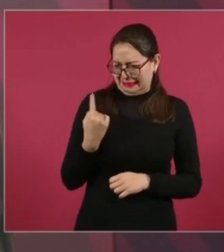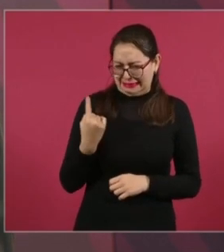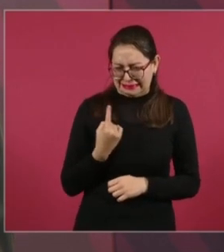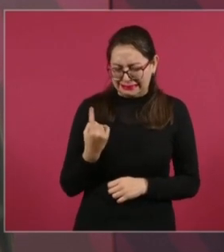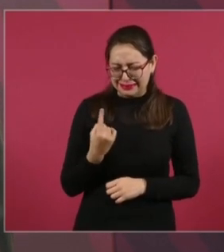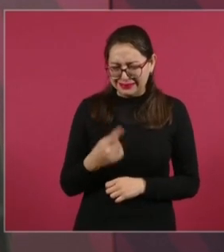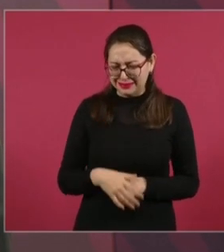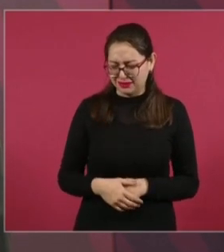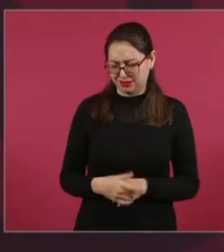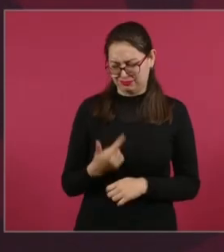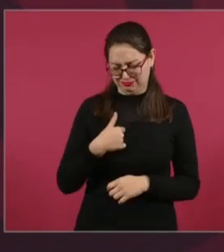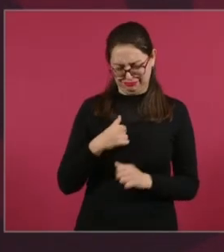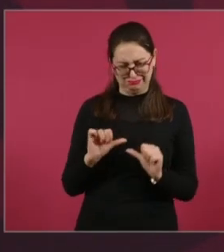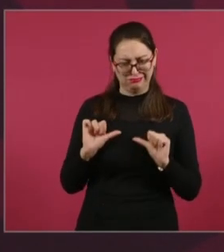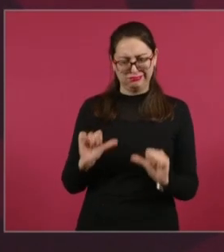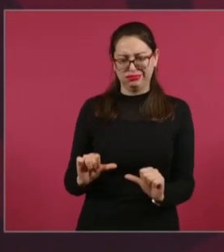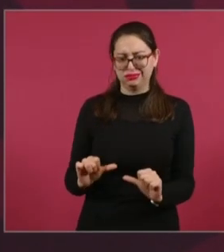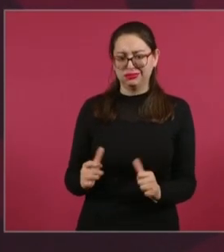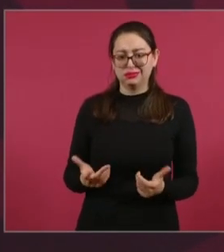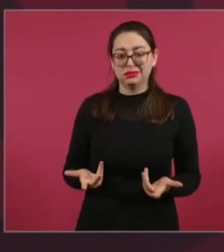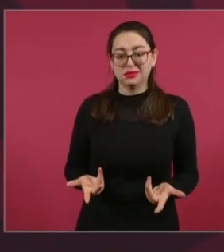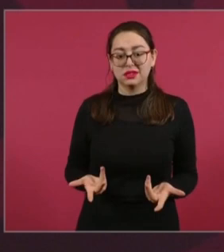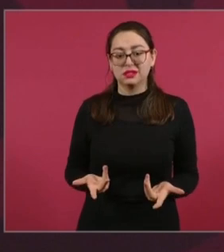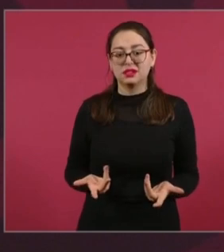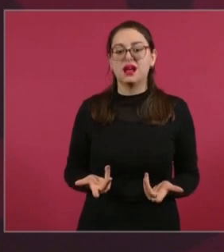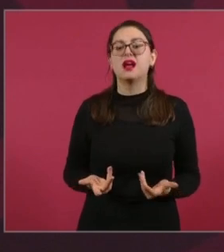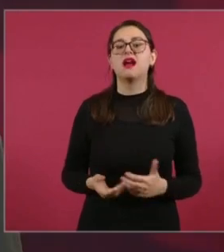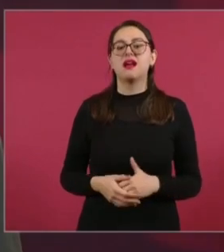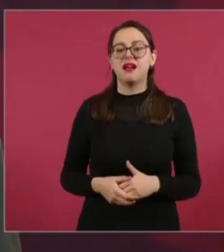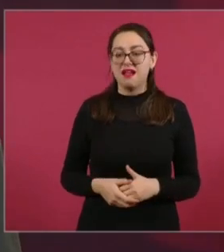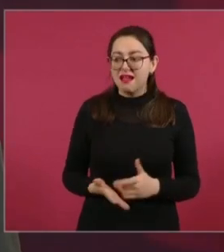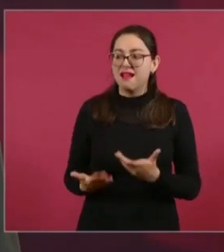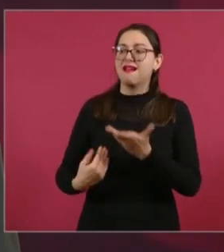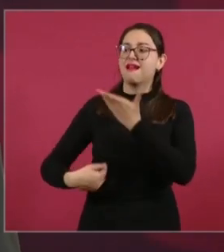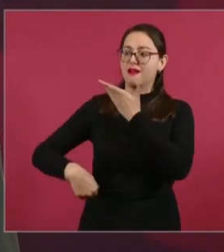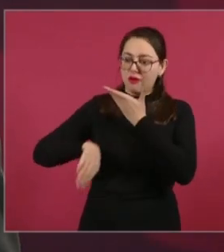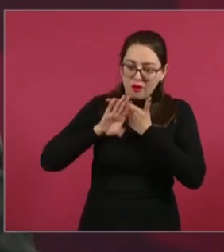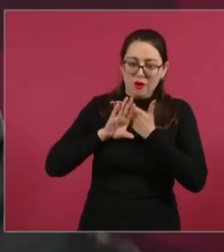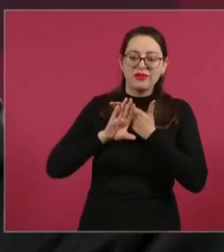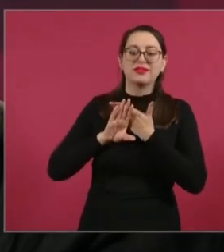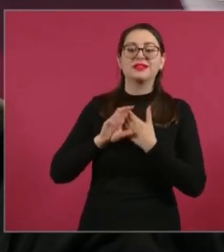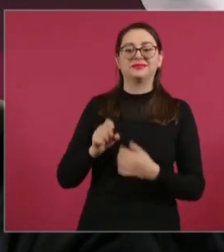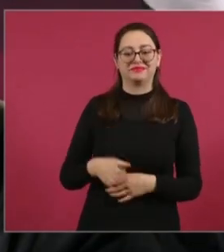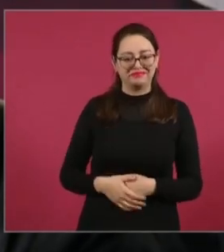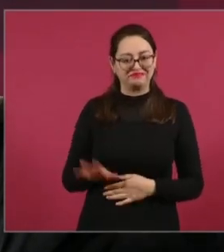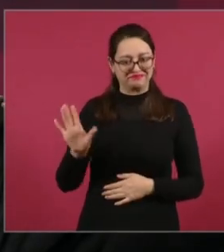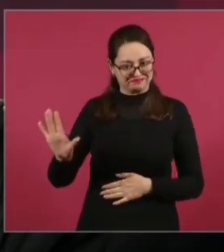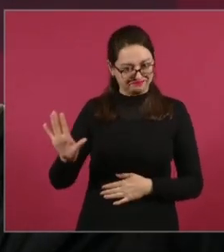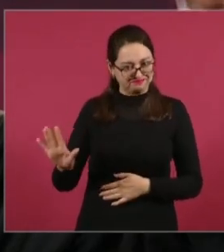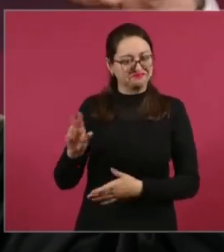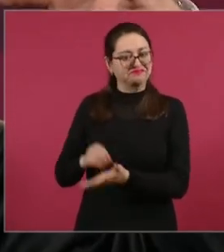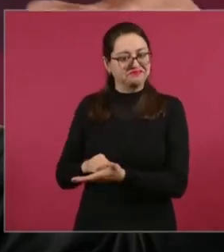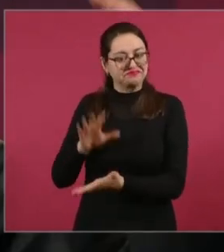pues yo pienso que decidió vengarse. Entonces, grava